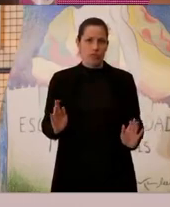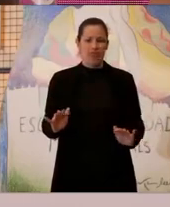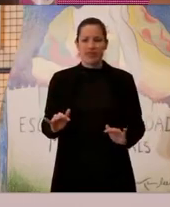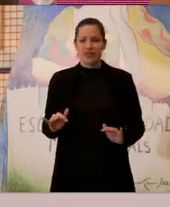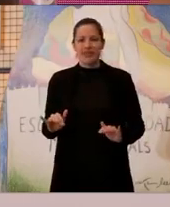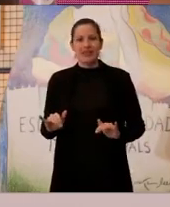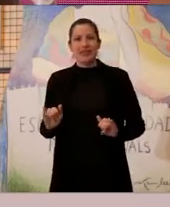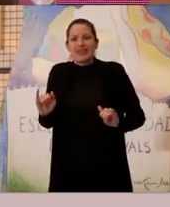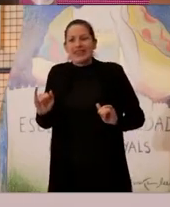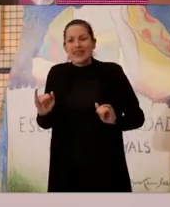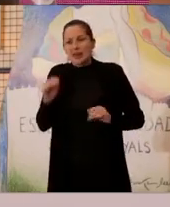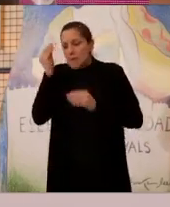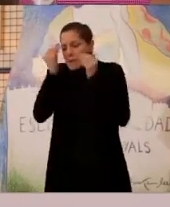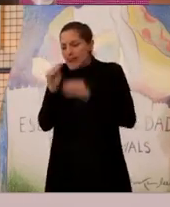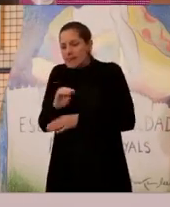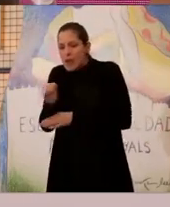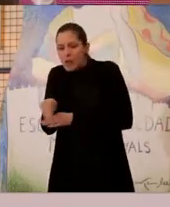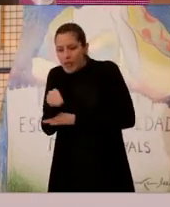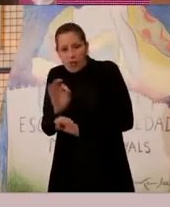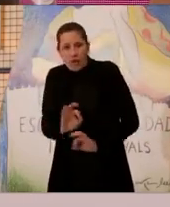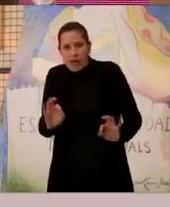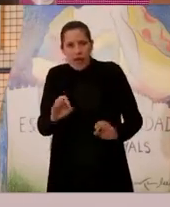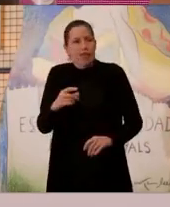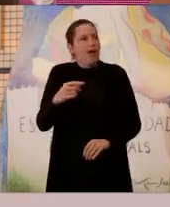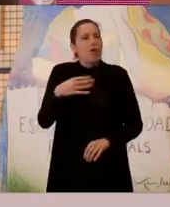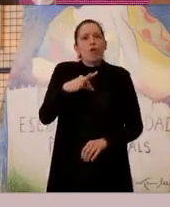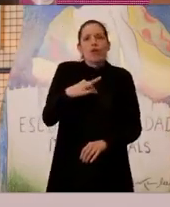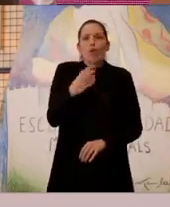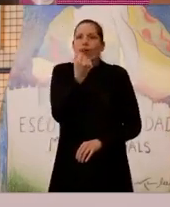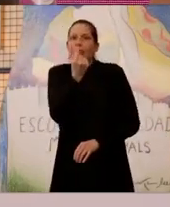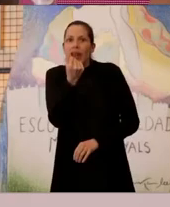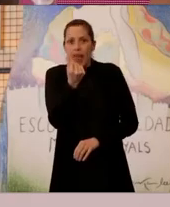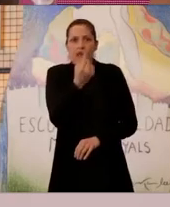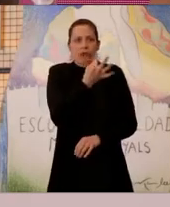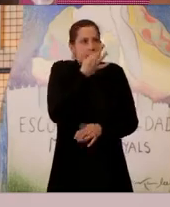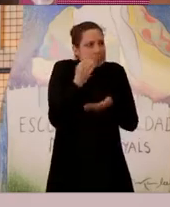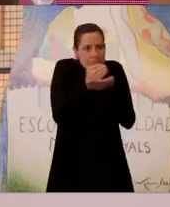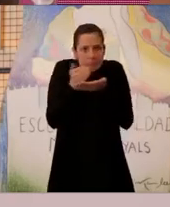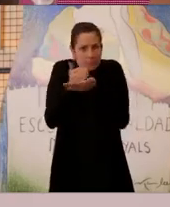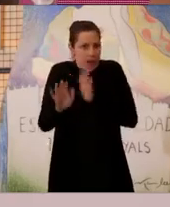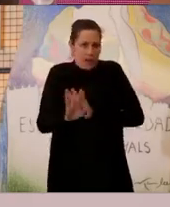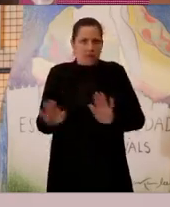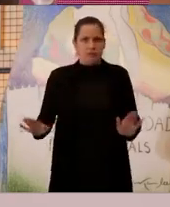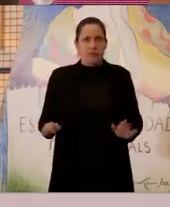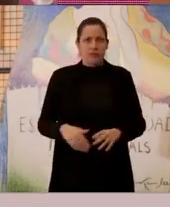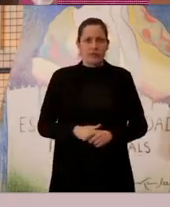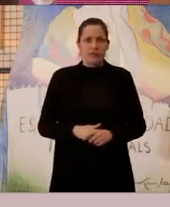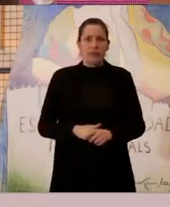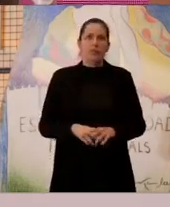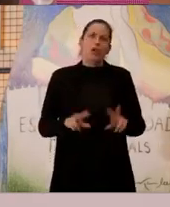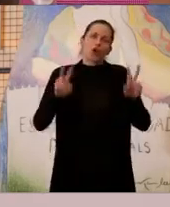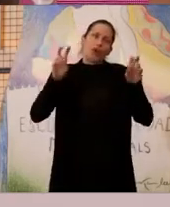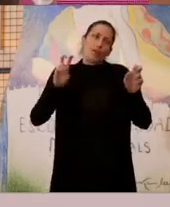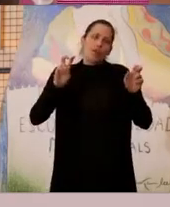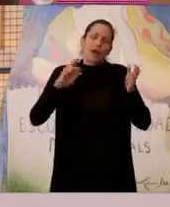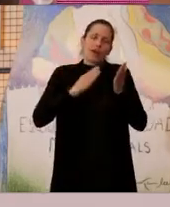en este momento se piensa sobre todo en el capital en acumular dinero pero esto es otro tema que nos llevaría muy lejos y que está un poco